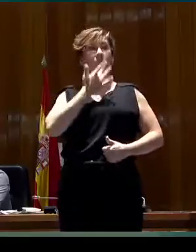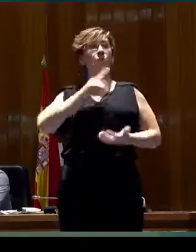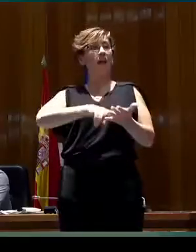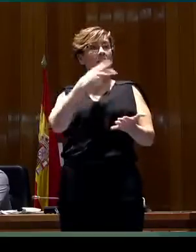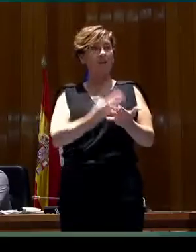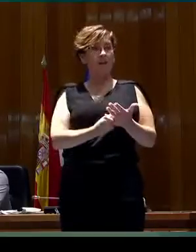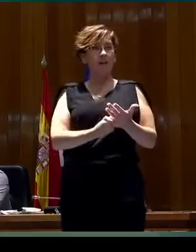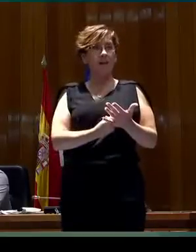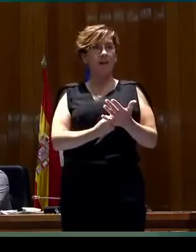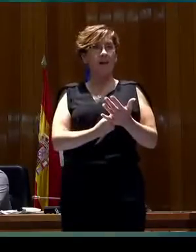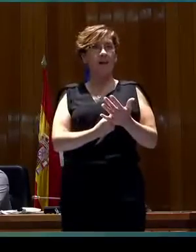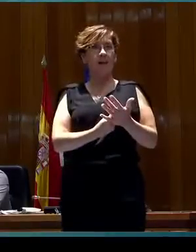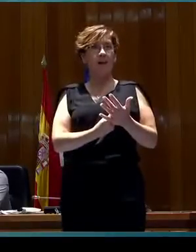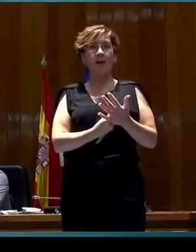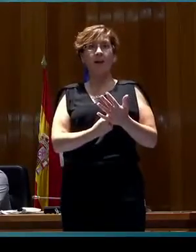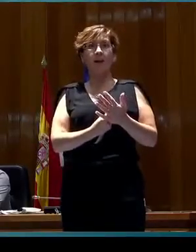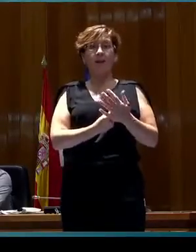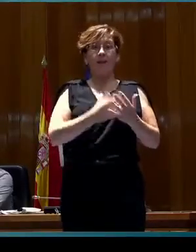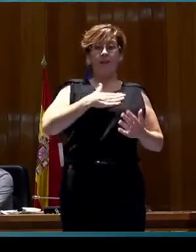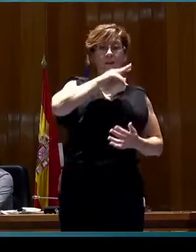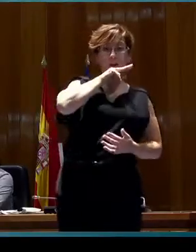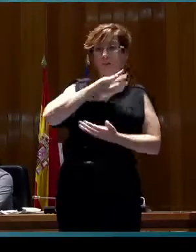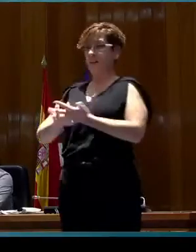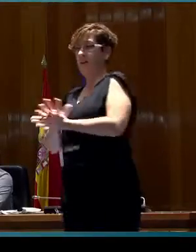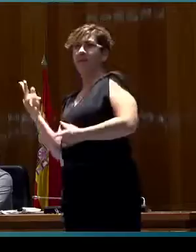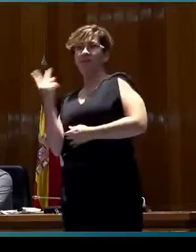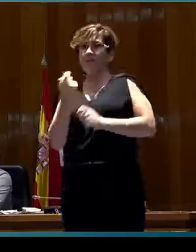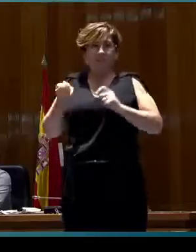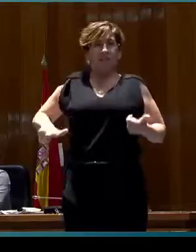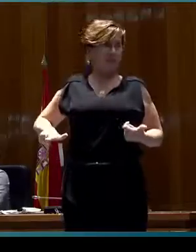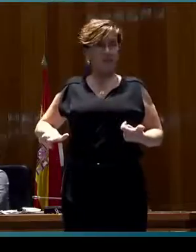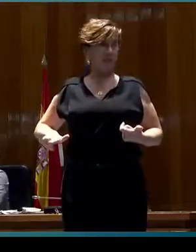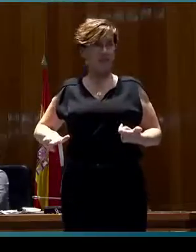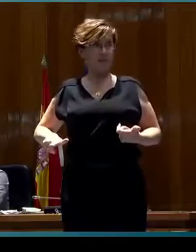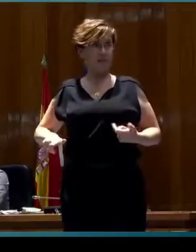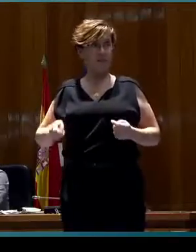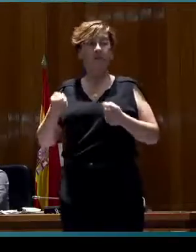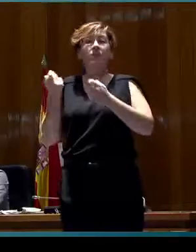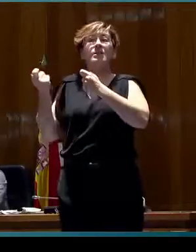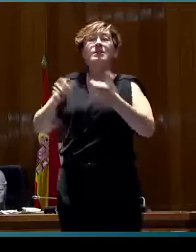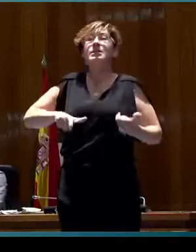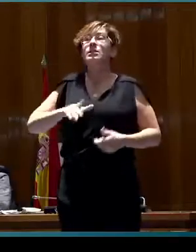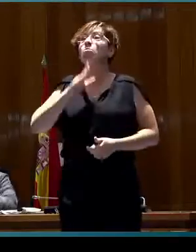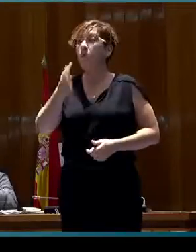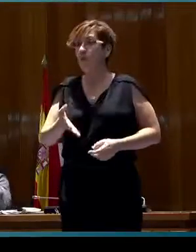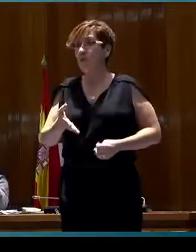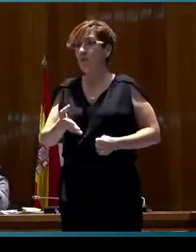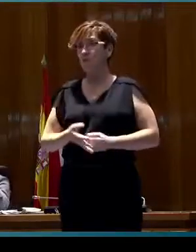pues son muy semejantes. Son semejantes en tanto en cuanto